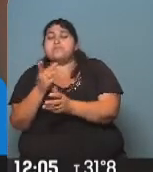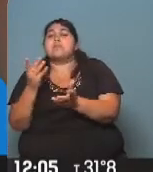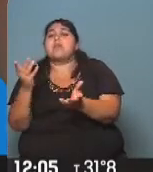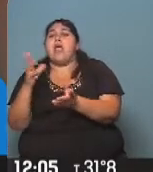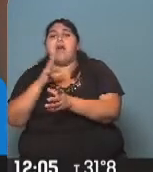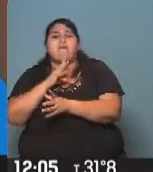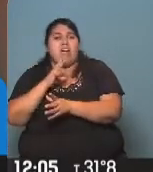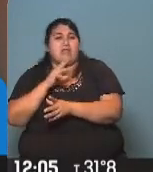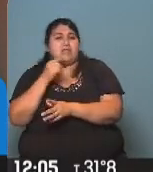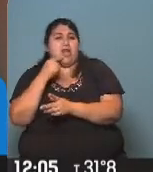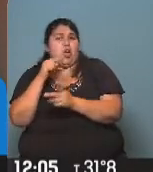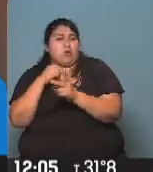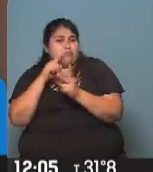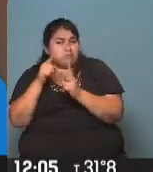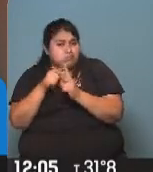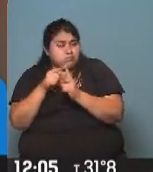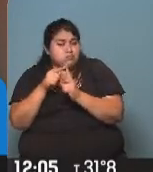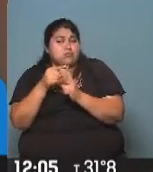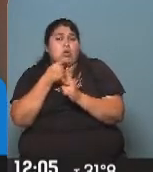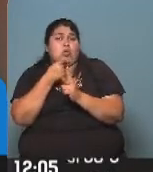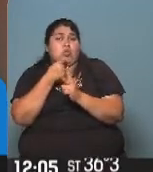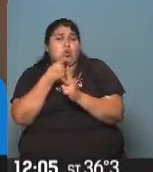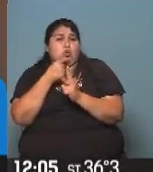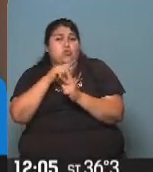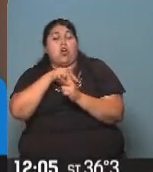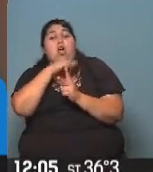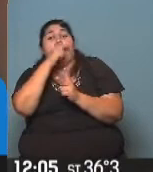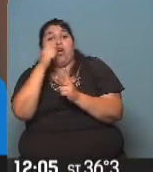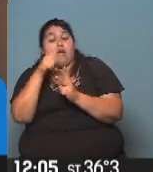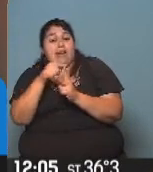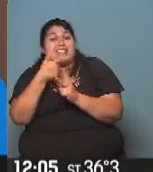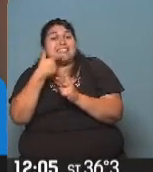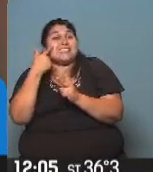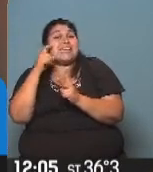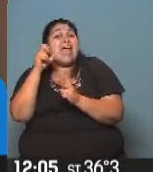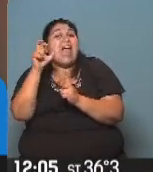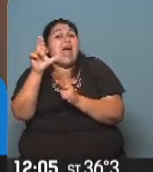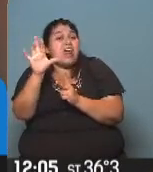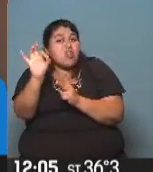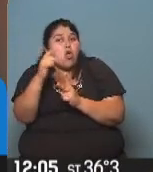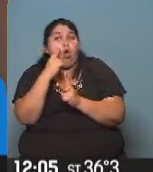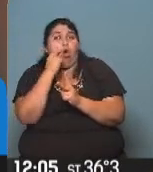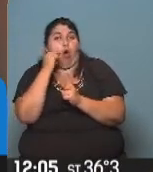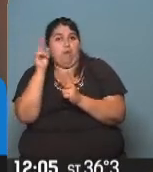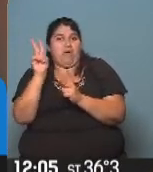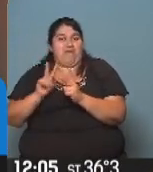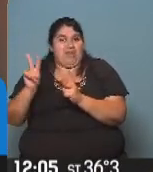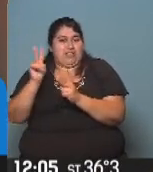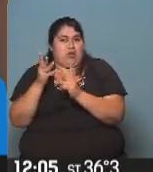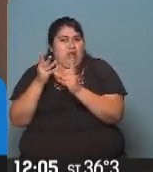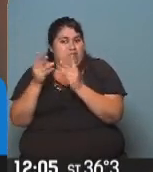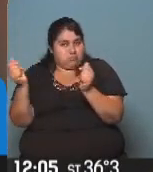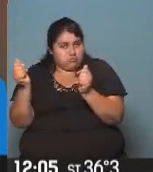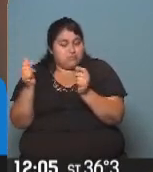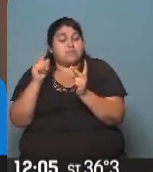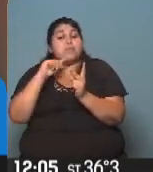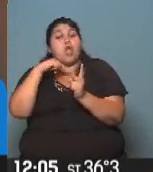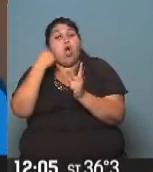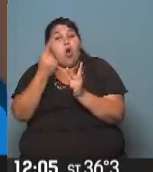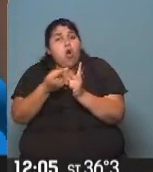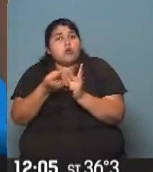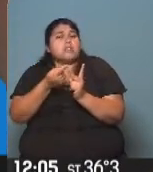entonces reiteramos habla de un sicario que sería este hombre venezolano que está prófugo la otra hipótesis